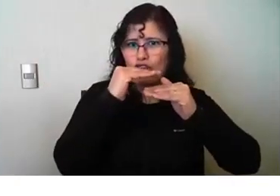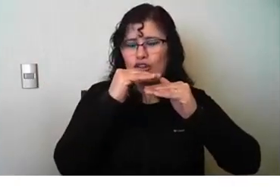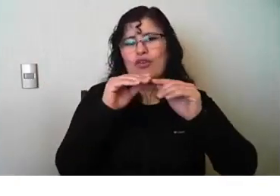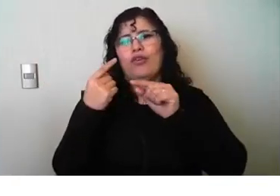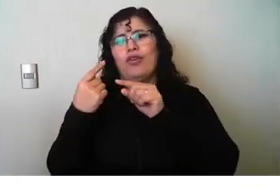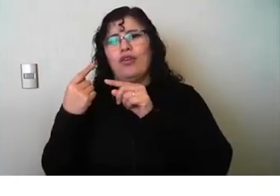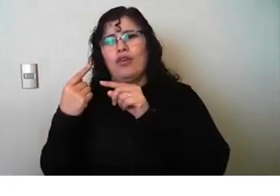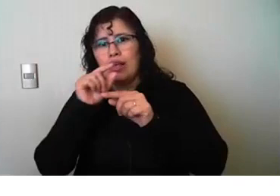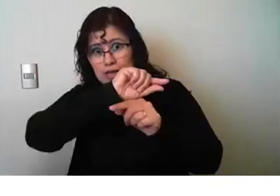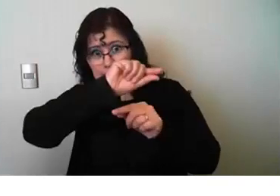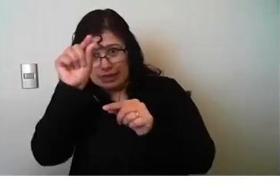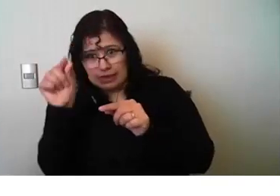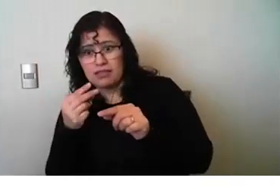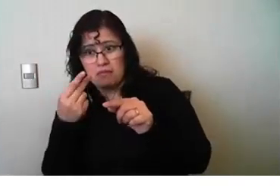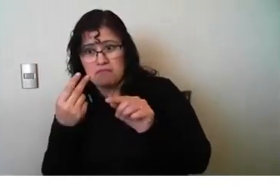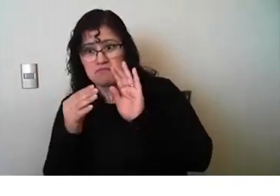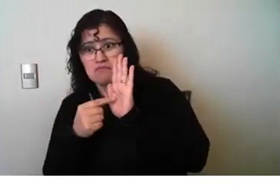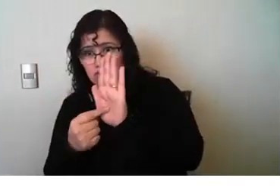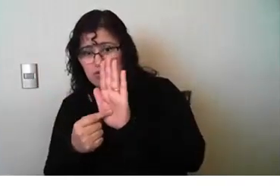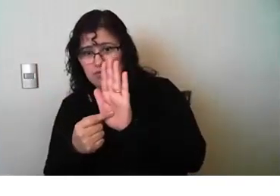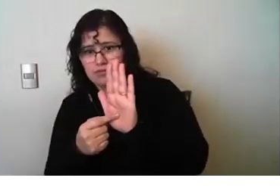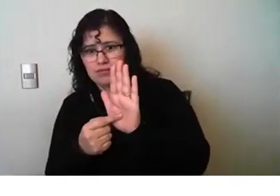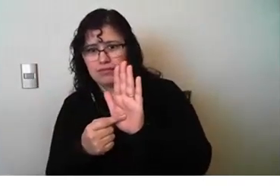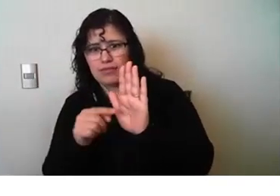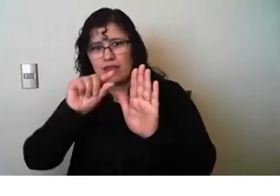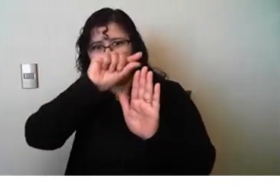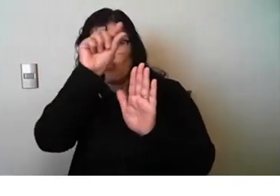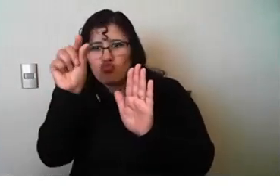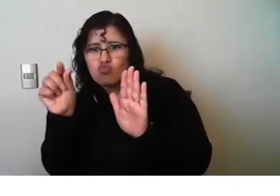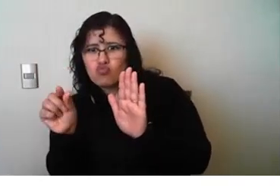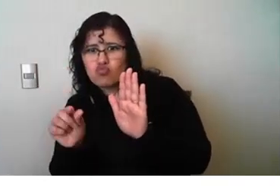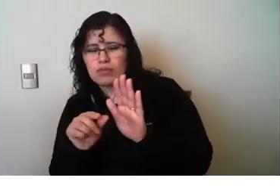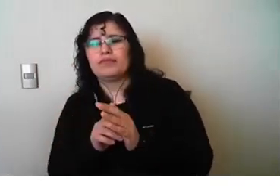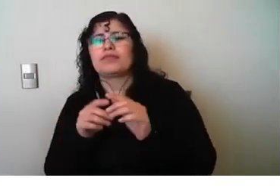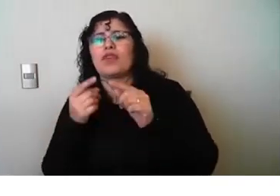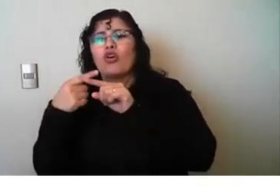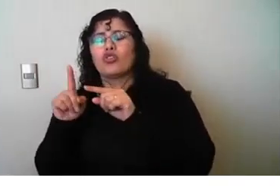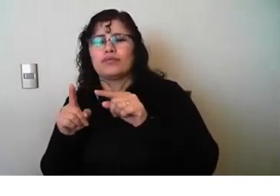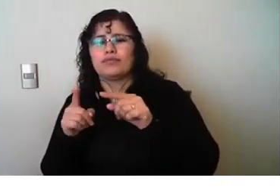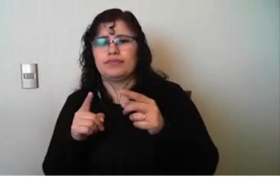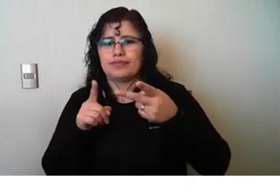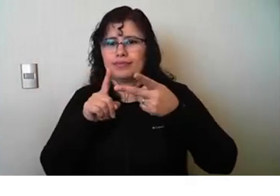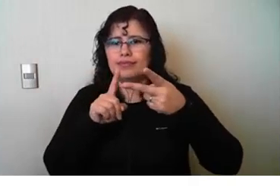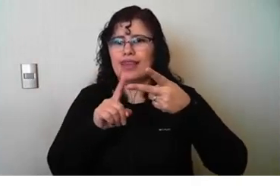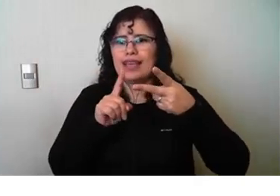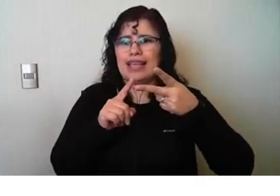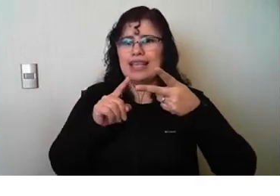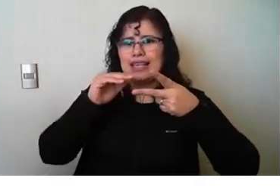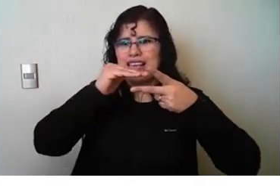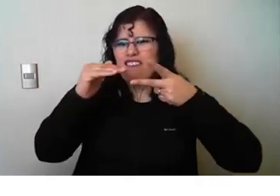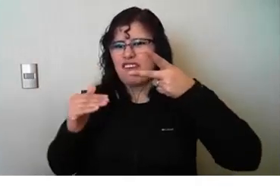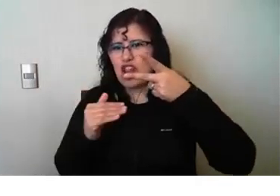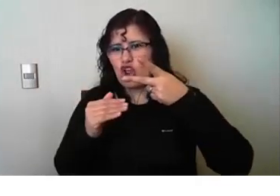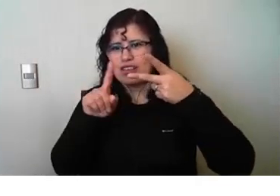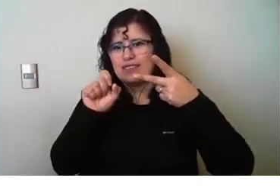que lo estoy marcando aquí. Todo esto es el seno sagital superior. Luego tenemos un seno sagital inferior, que si se fijan tiene